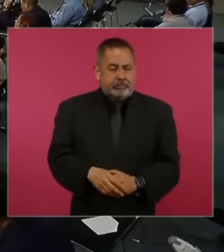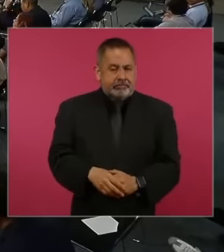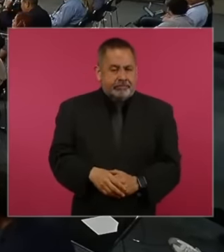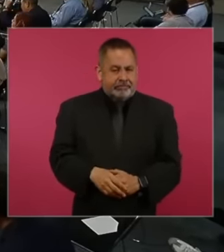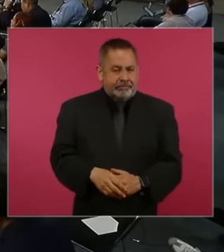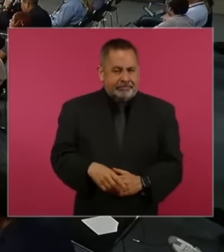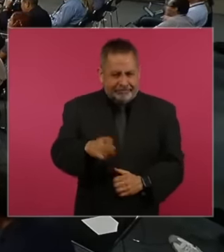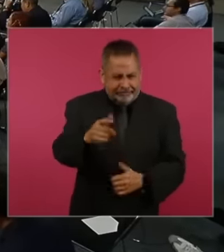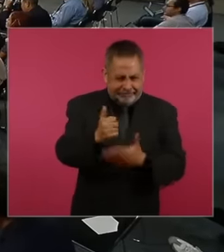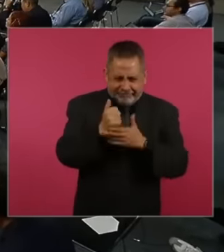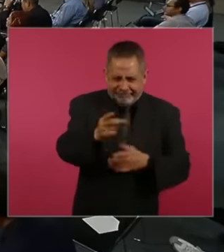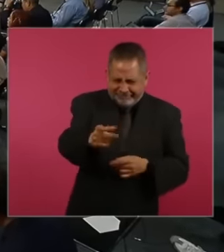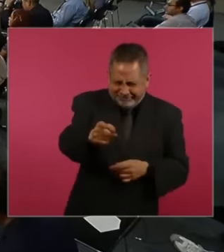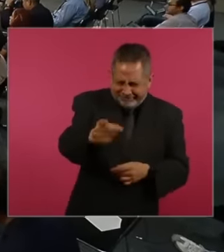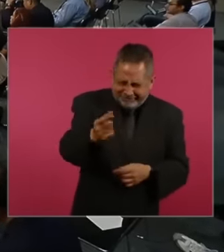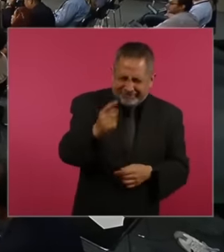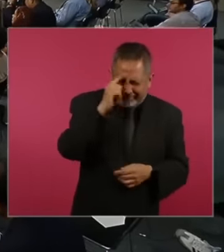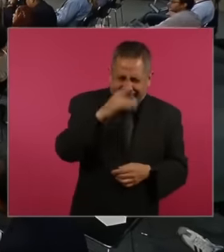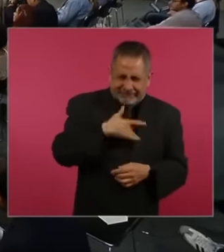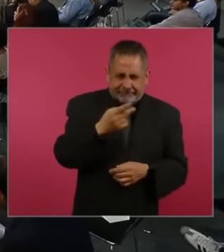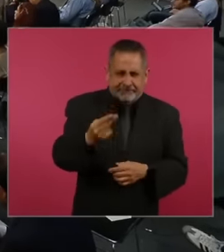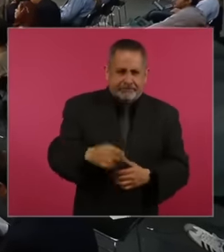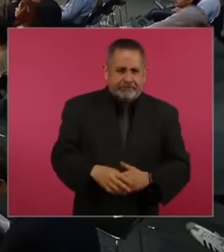anda, ayúdame.